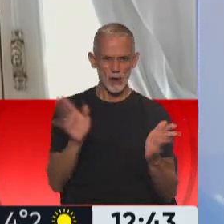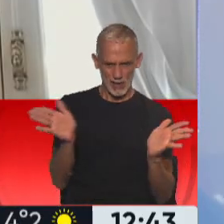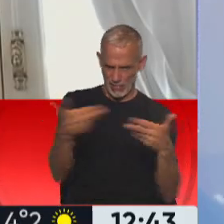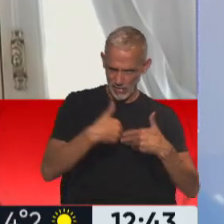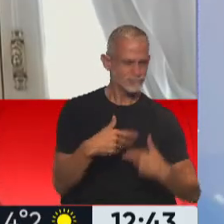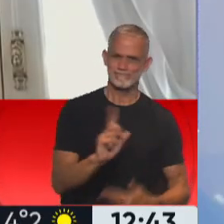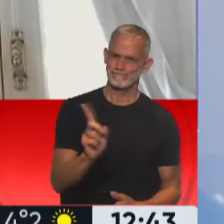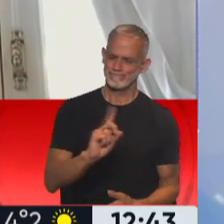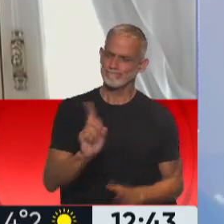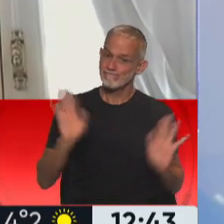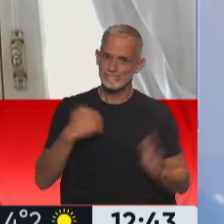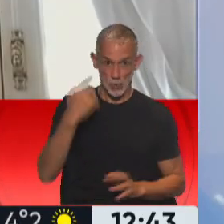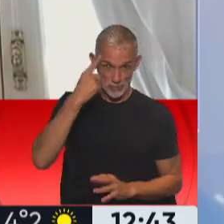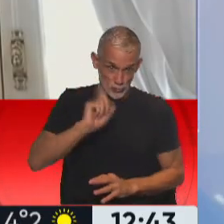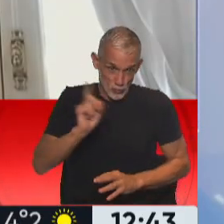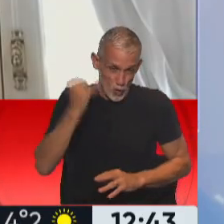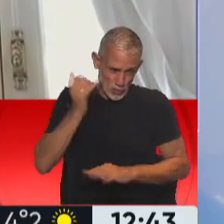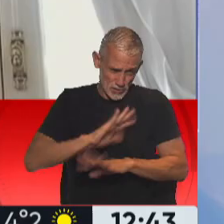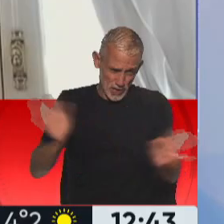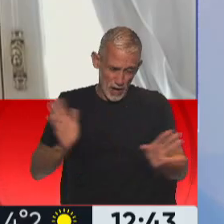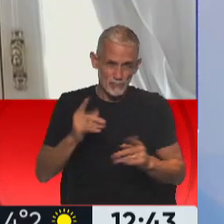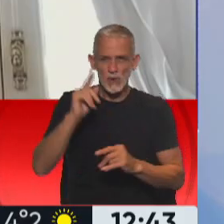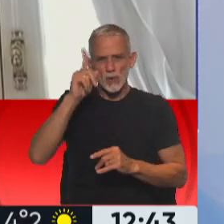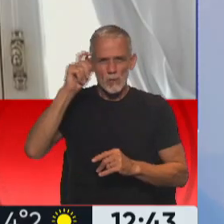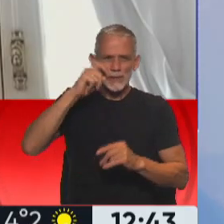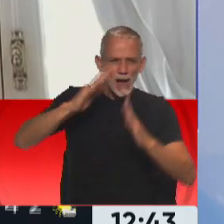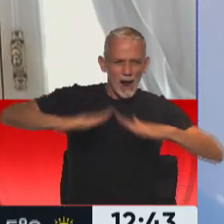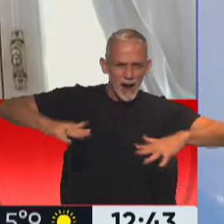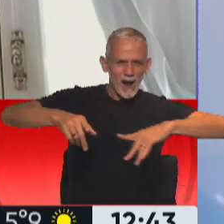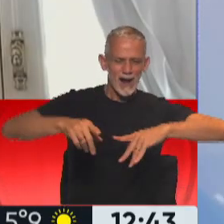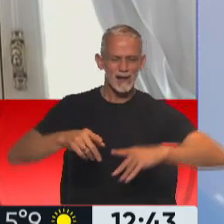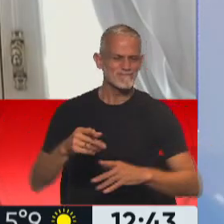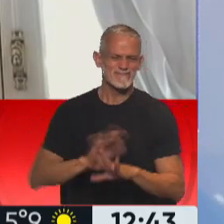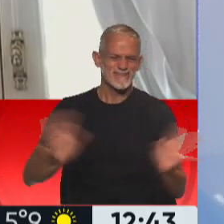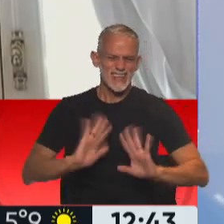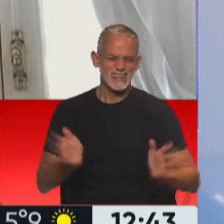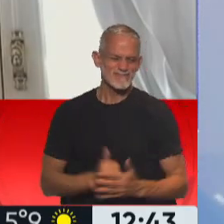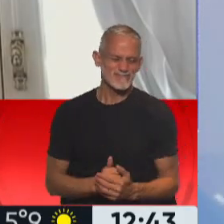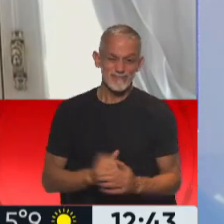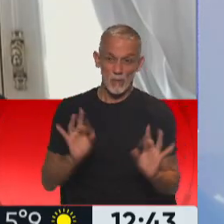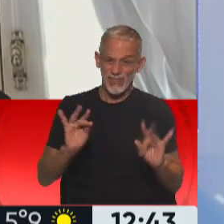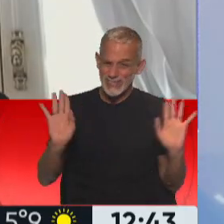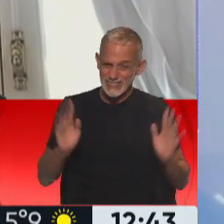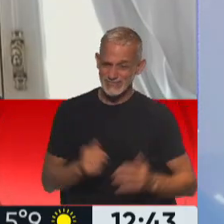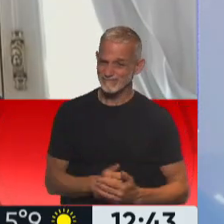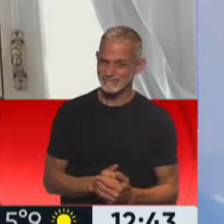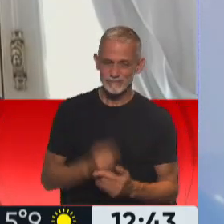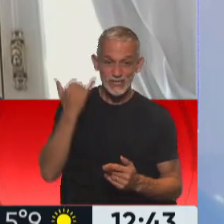una iglesia de puertas para adentro, ¿no? Un hospital de campaña. Es como difícil, porque Mm.